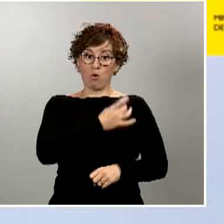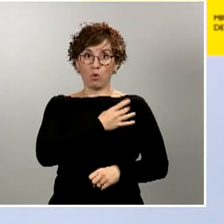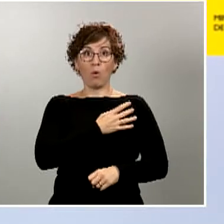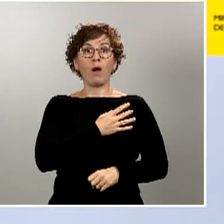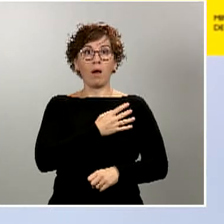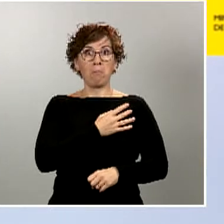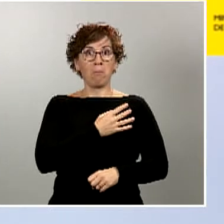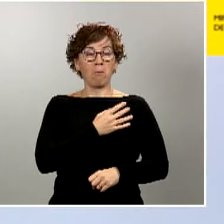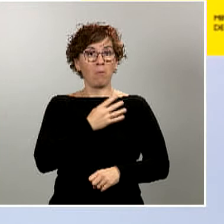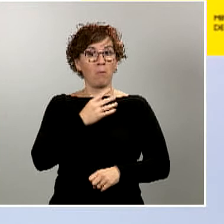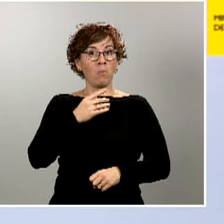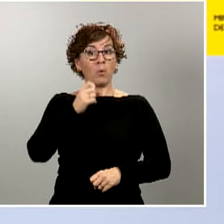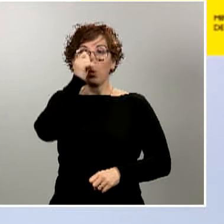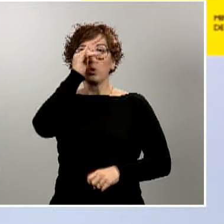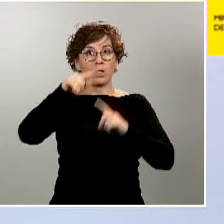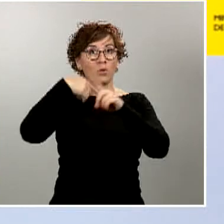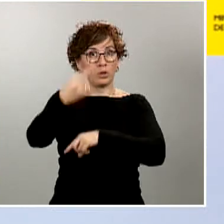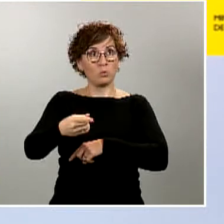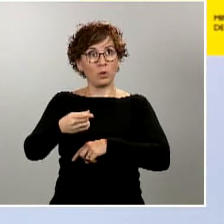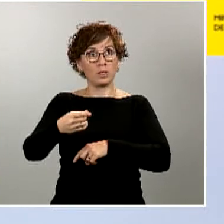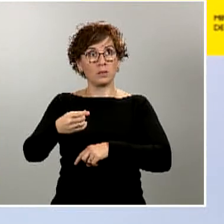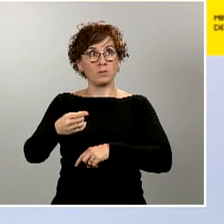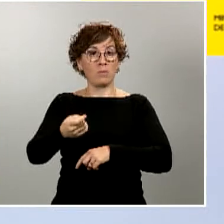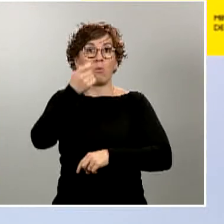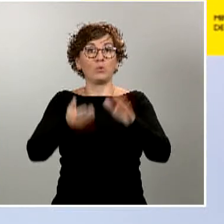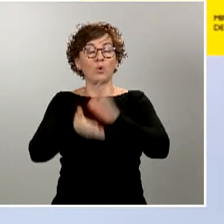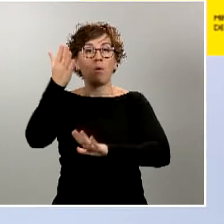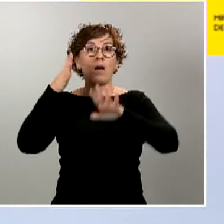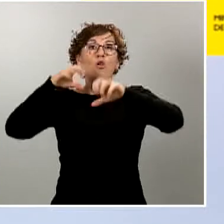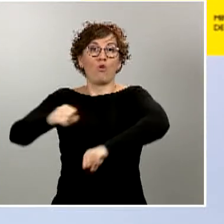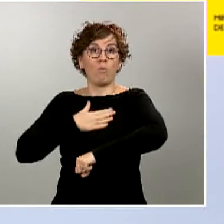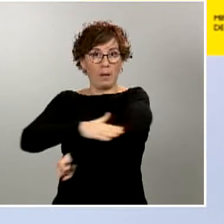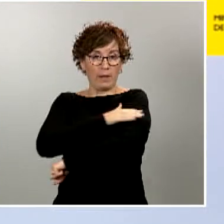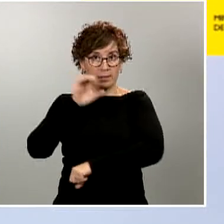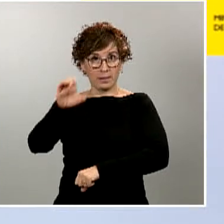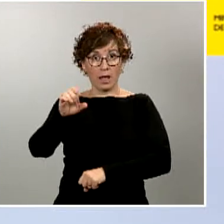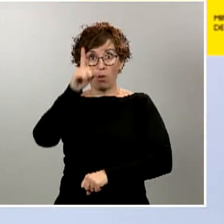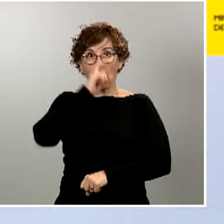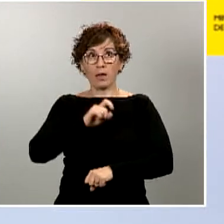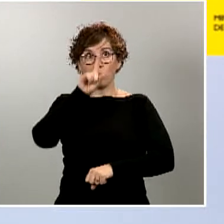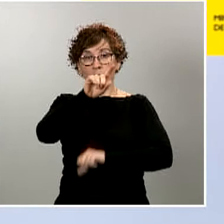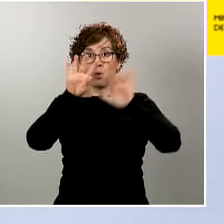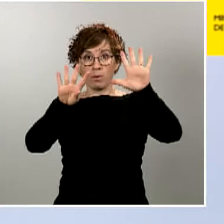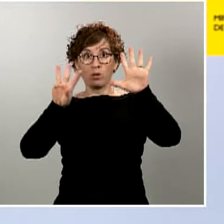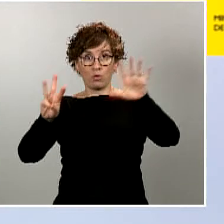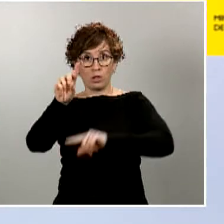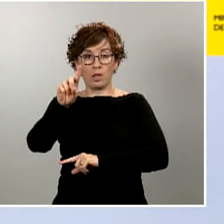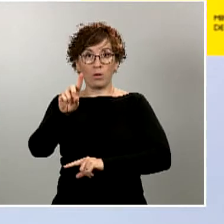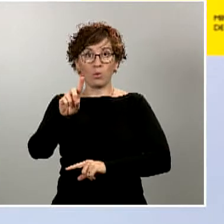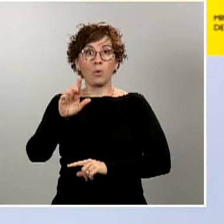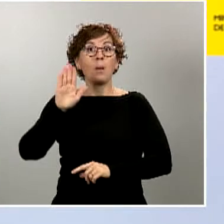unos años después, en el año 81. Porque, en definitiva, ahí estaba, permanente y con fuerza, un